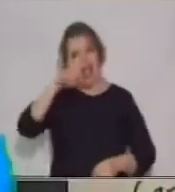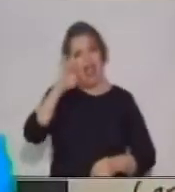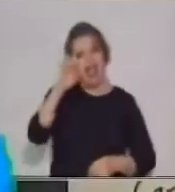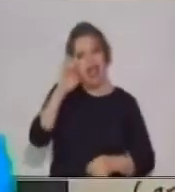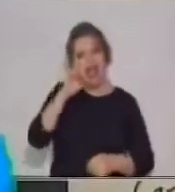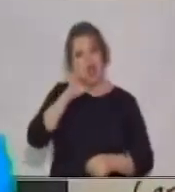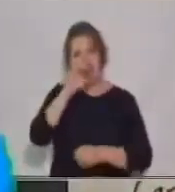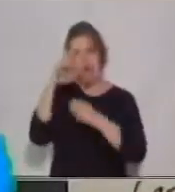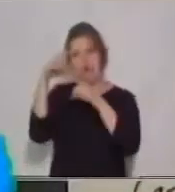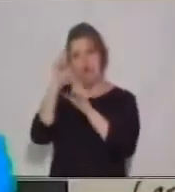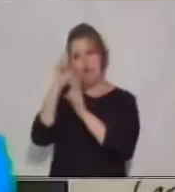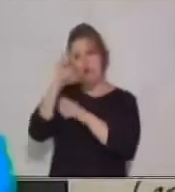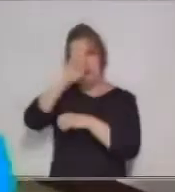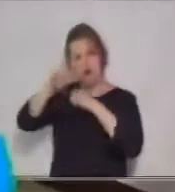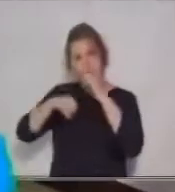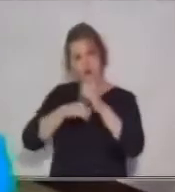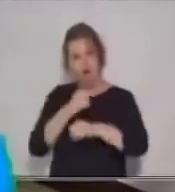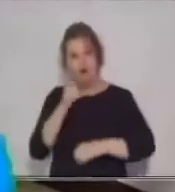focal?